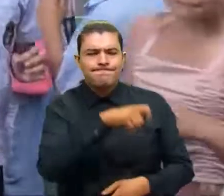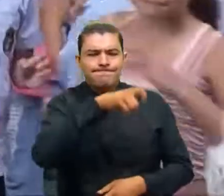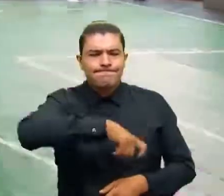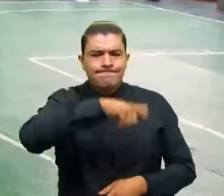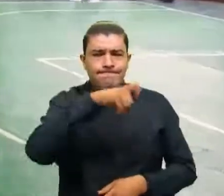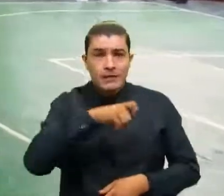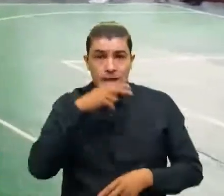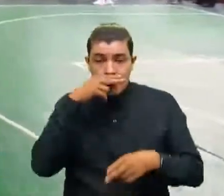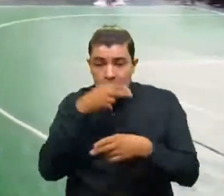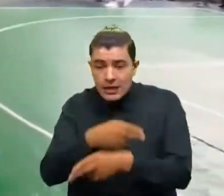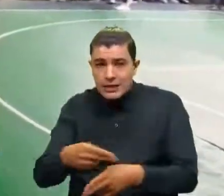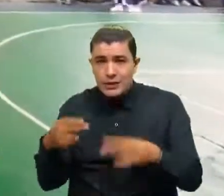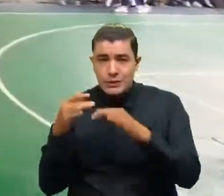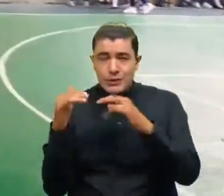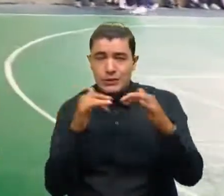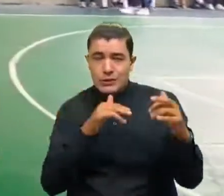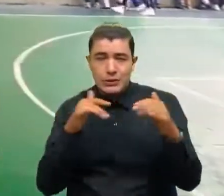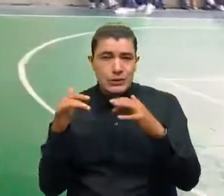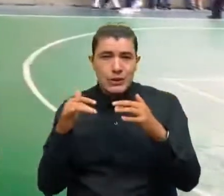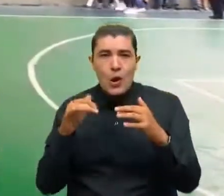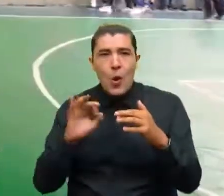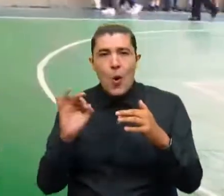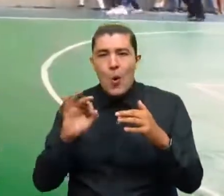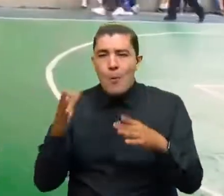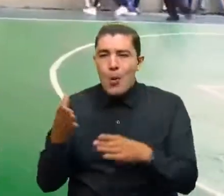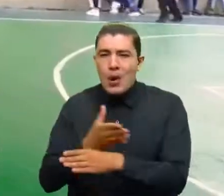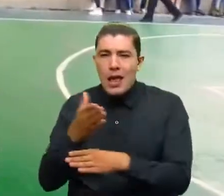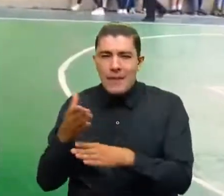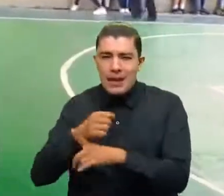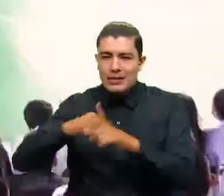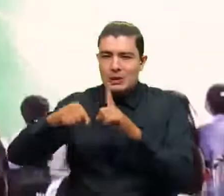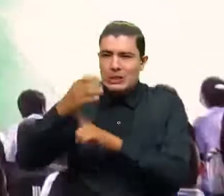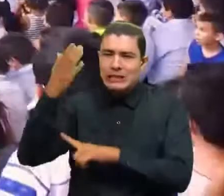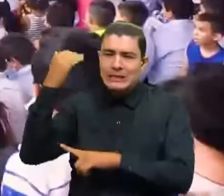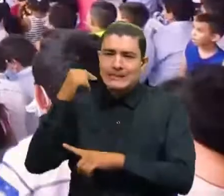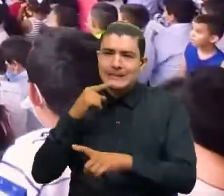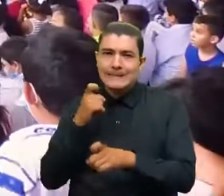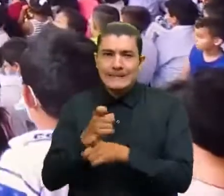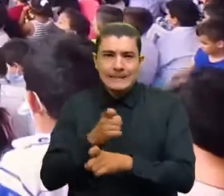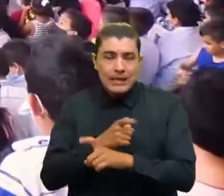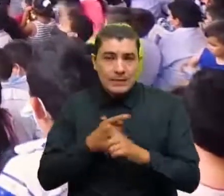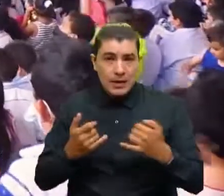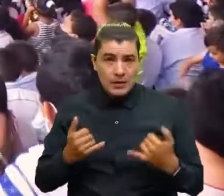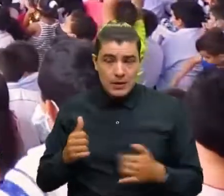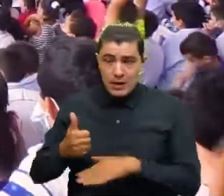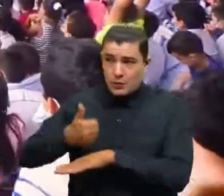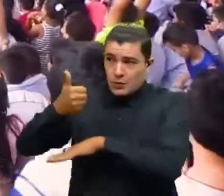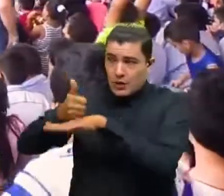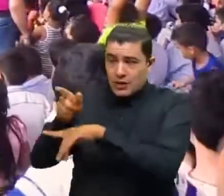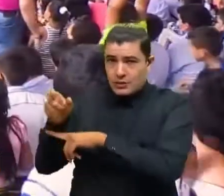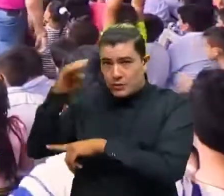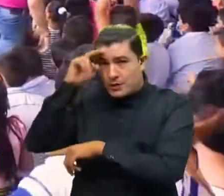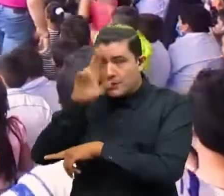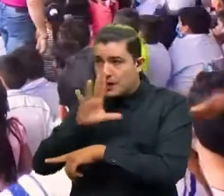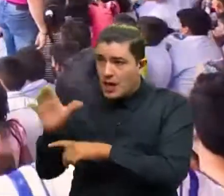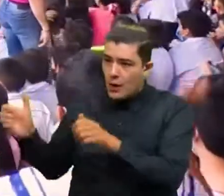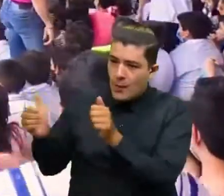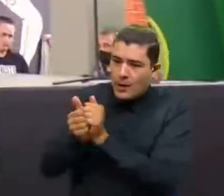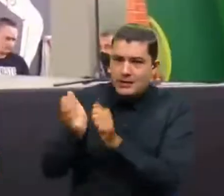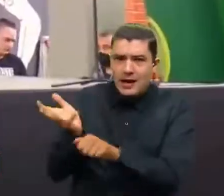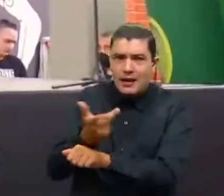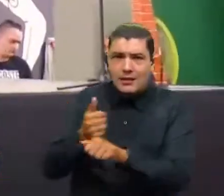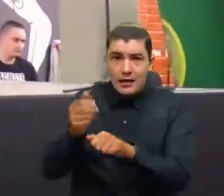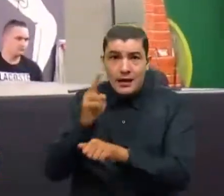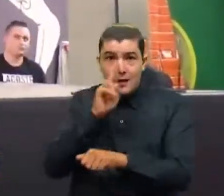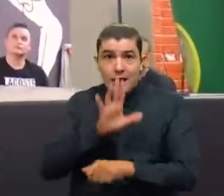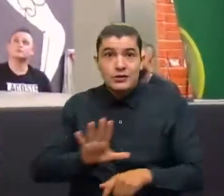conflicto social demasiado grande, y venimos con ellos, con mi general, acompañado a artistas de talla